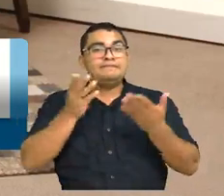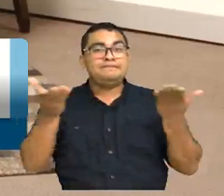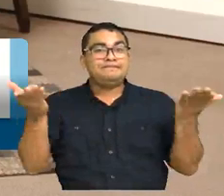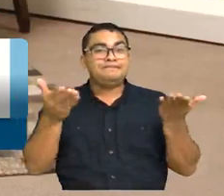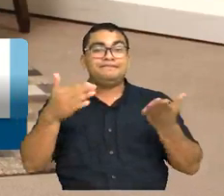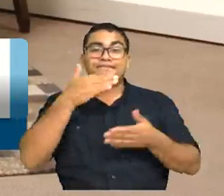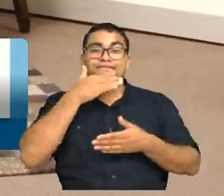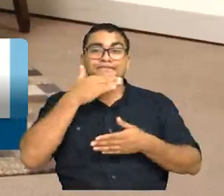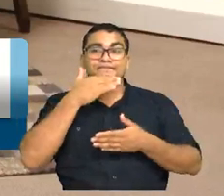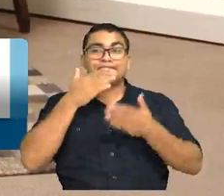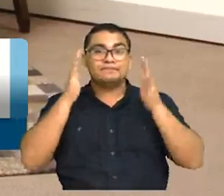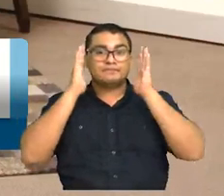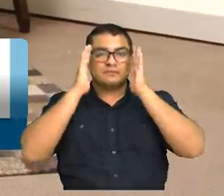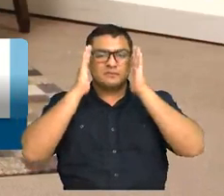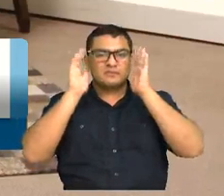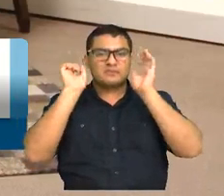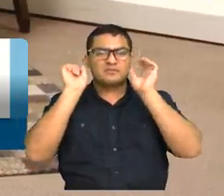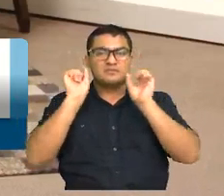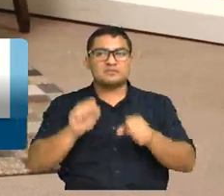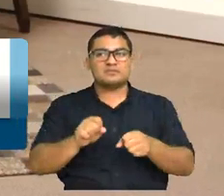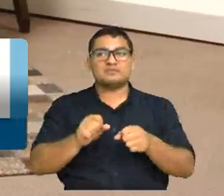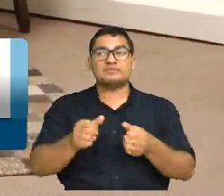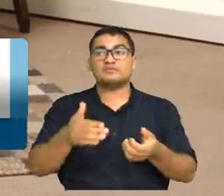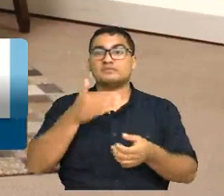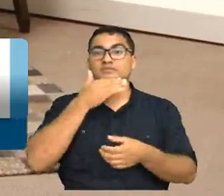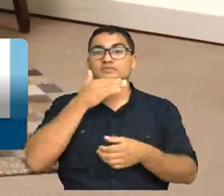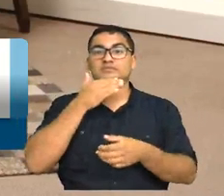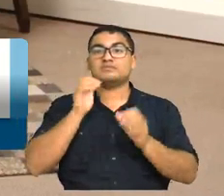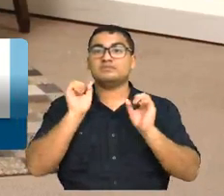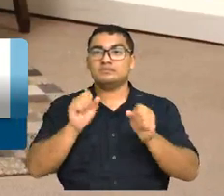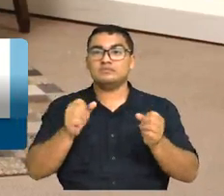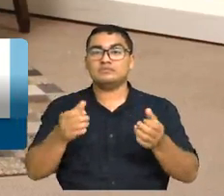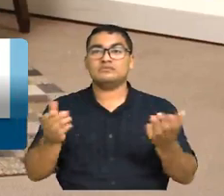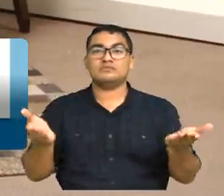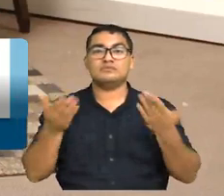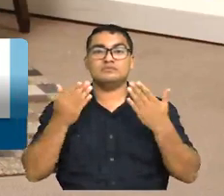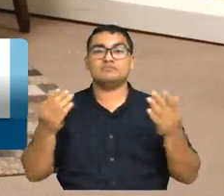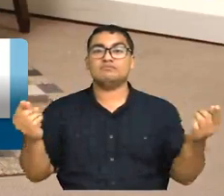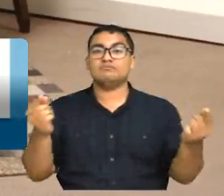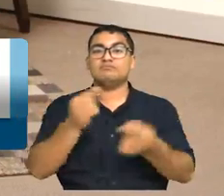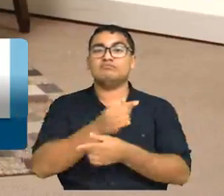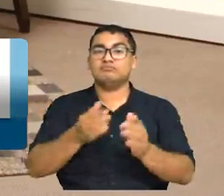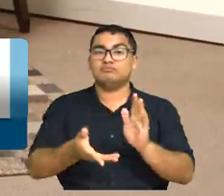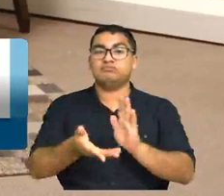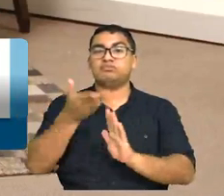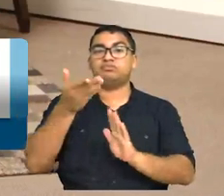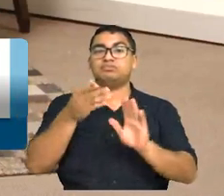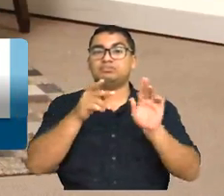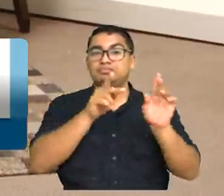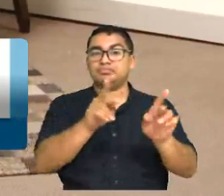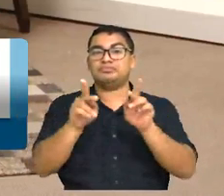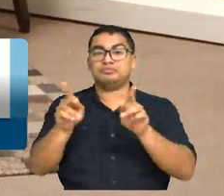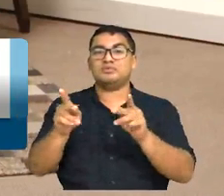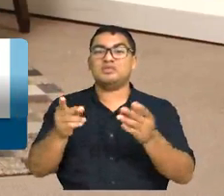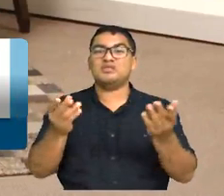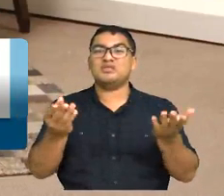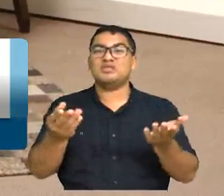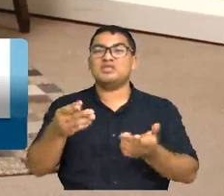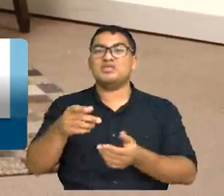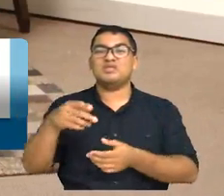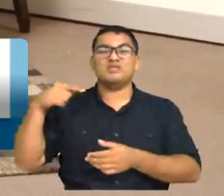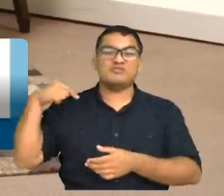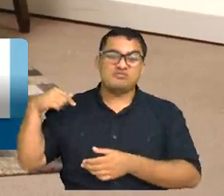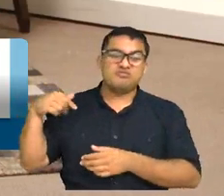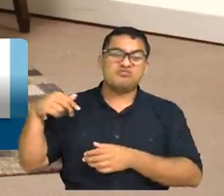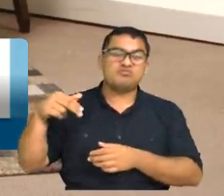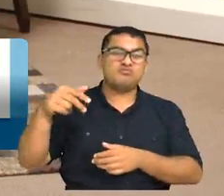sensación térmica donde se pueda estar, esto puede conllevar un golpe de calor. Las recomendaciones, doctor, para las personas que caminan mucho, o sea, caminan mucho